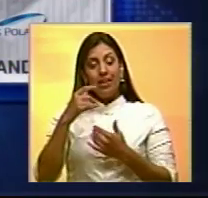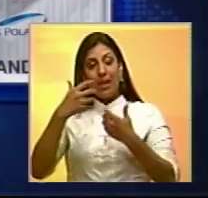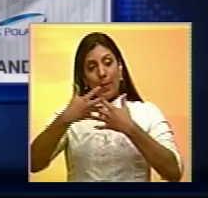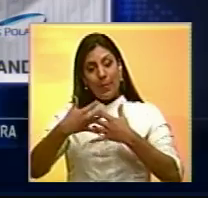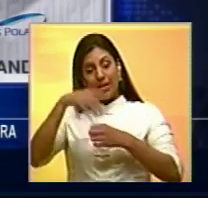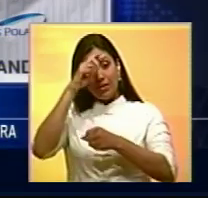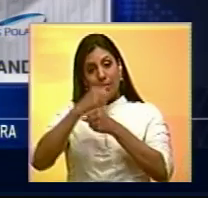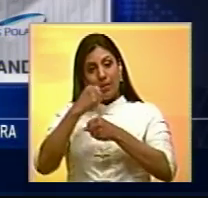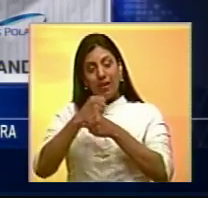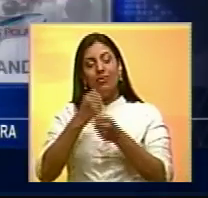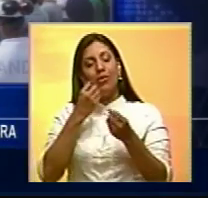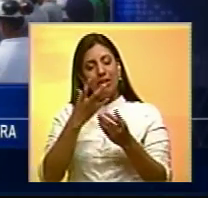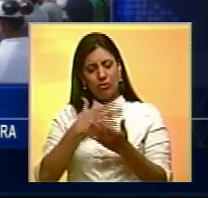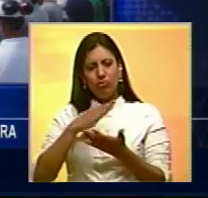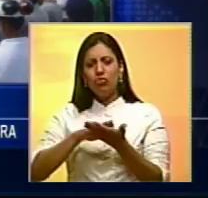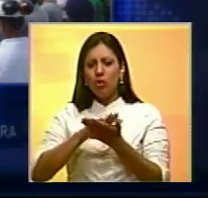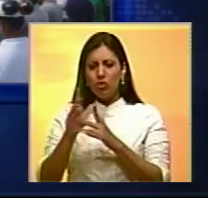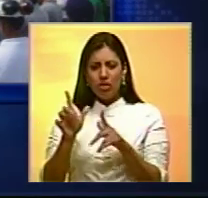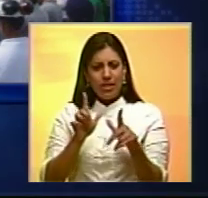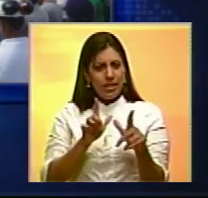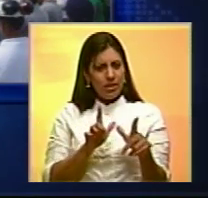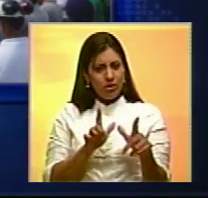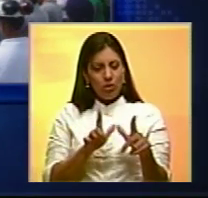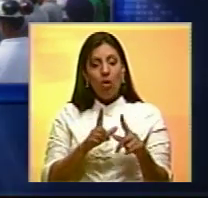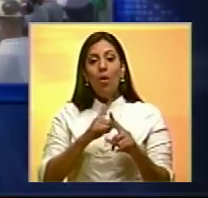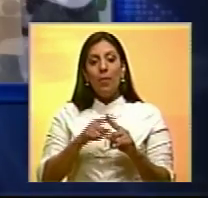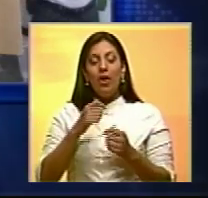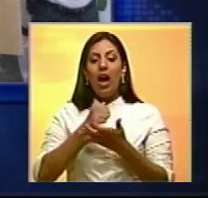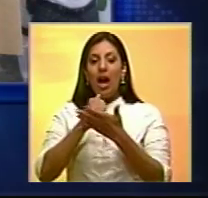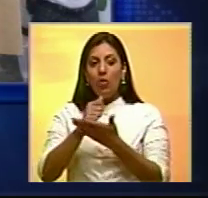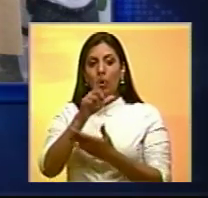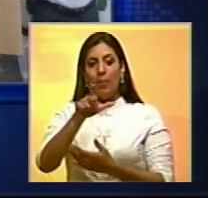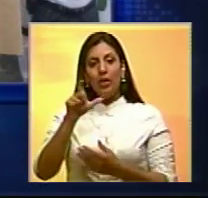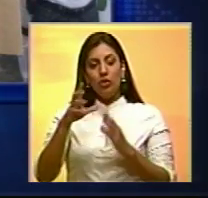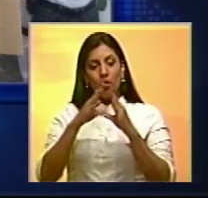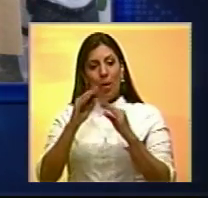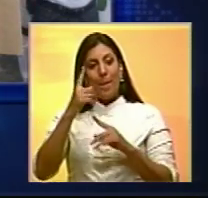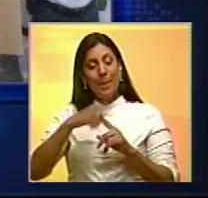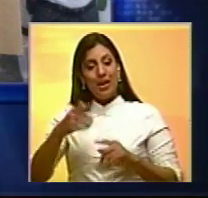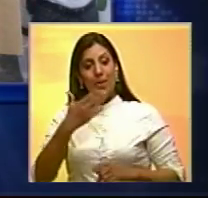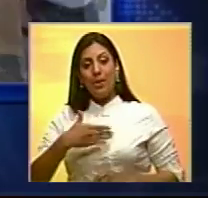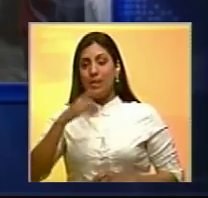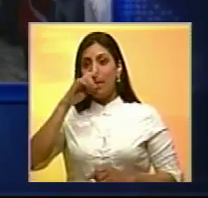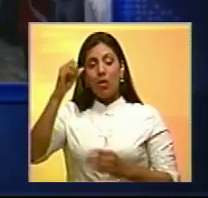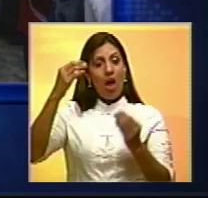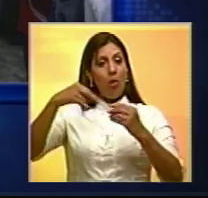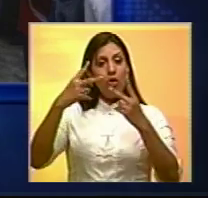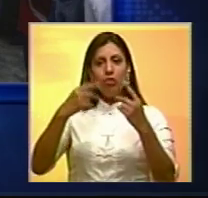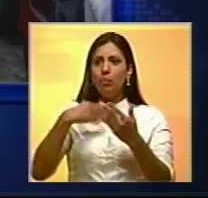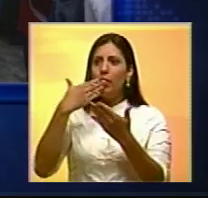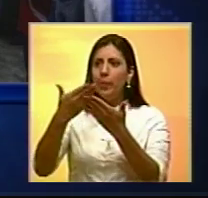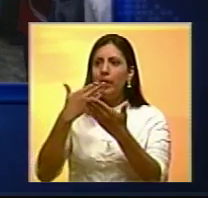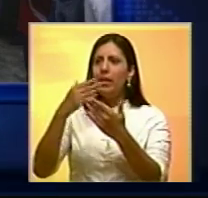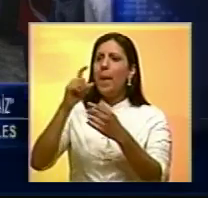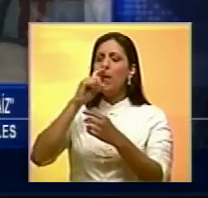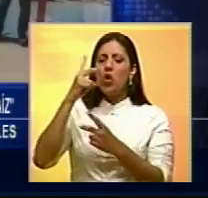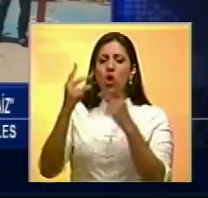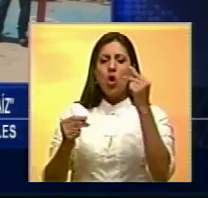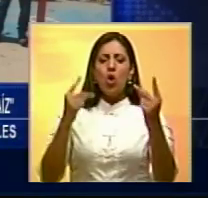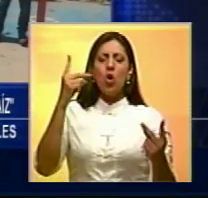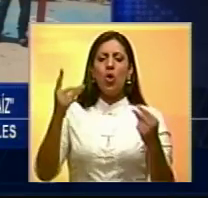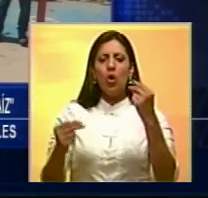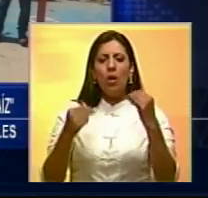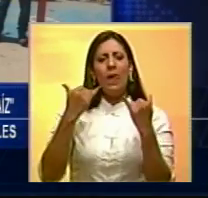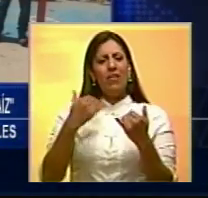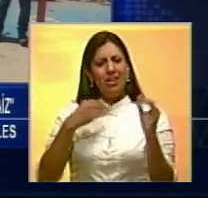Empleados aseguraron que tienen una solución inmediata y beneficios para todos, pero el Ejecutivo no está de acuerdo con sus propuestas. Explicaron que hay